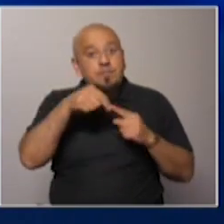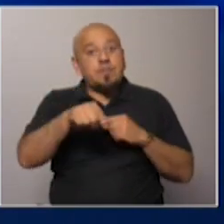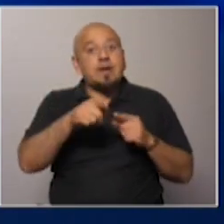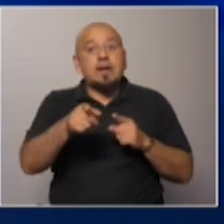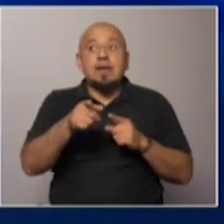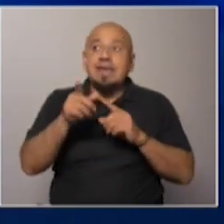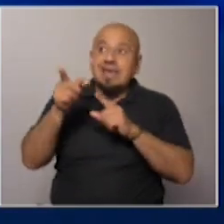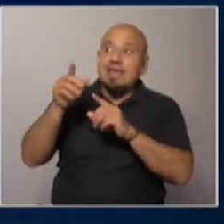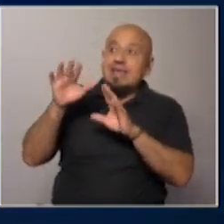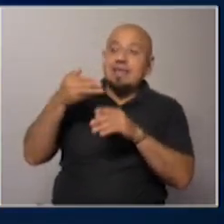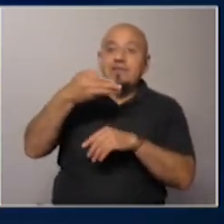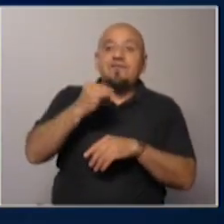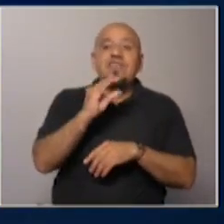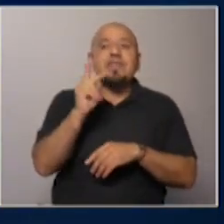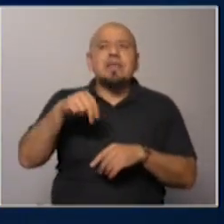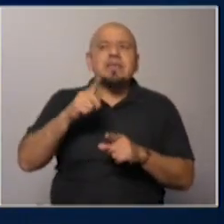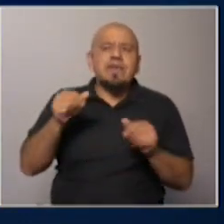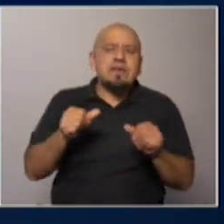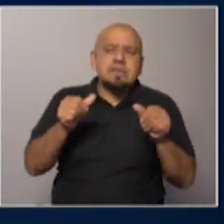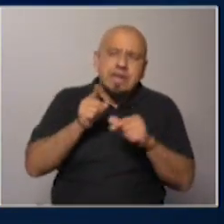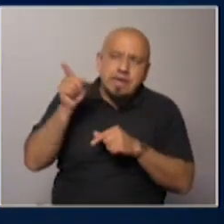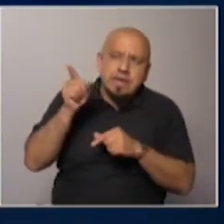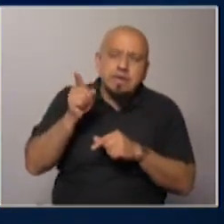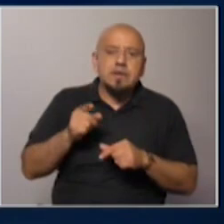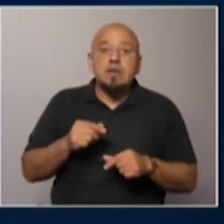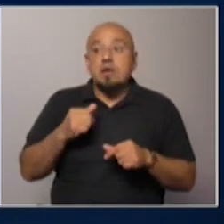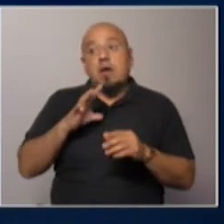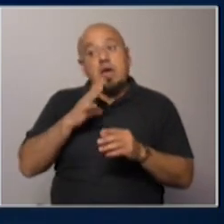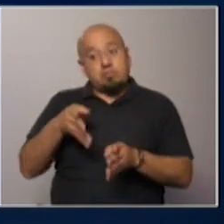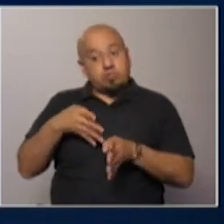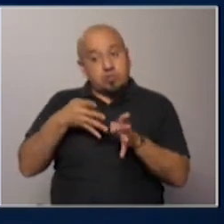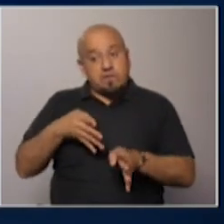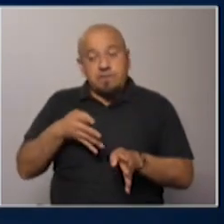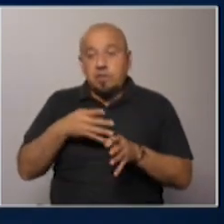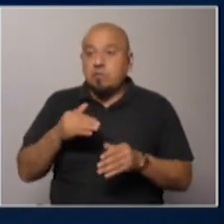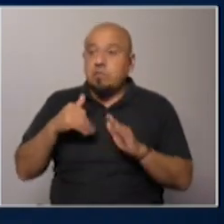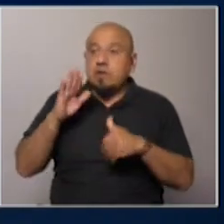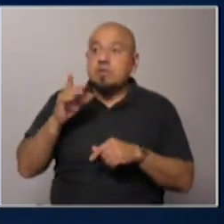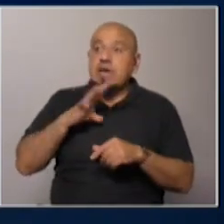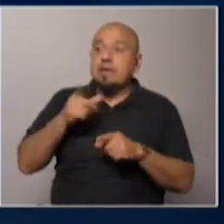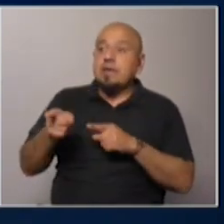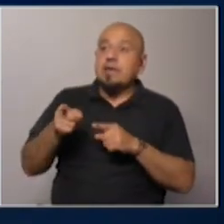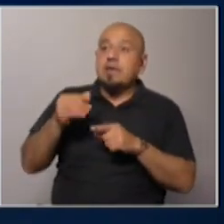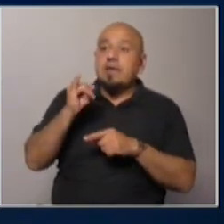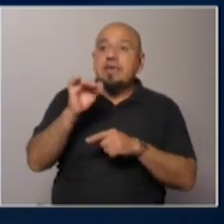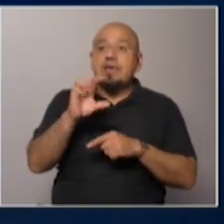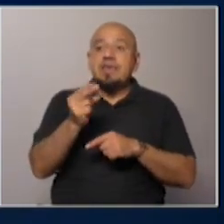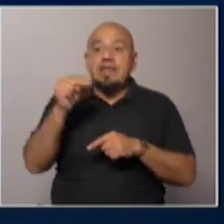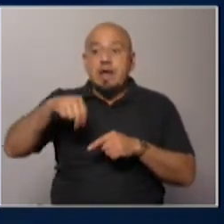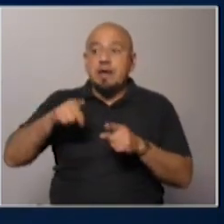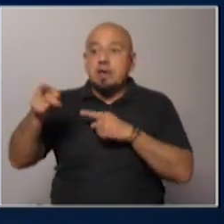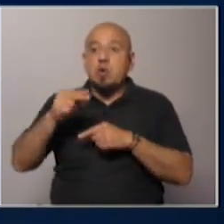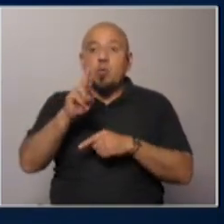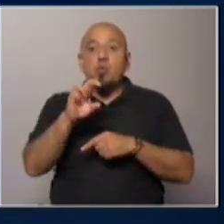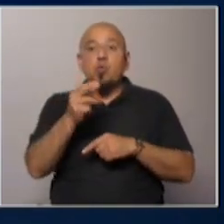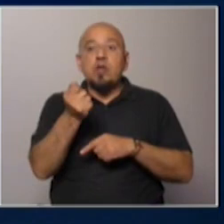zonas del mundo de vaivén bueno para esa zona el mundo tiene desafíos muy grandes entre otras cosas hay que seguir conteniendo a irán que está enriqueciendo el